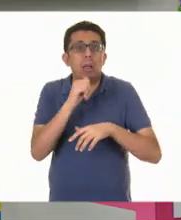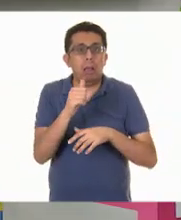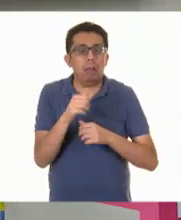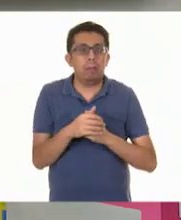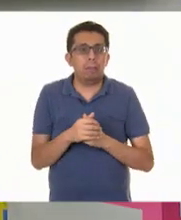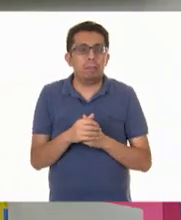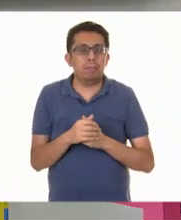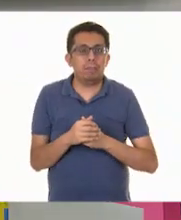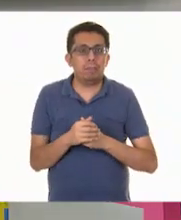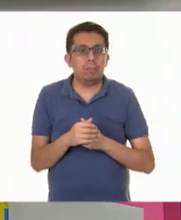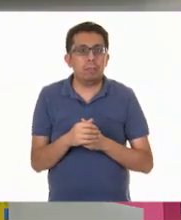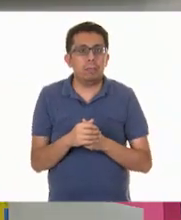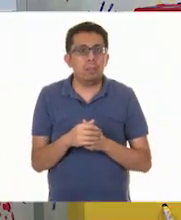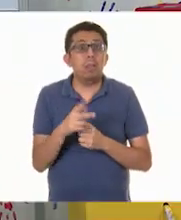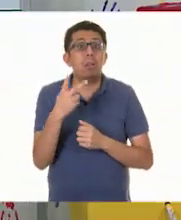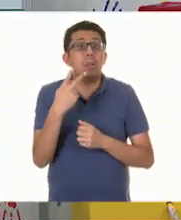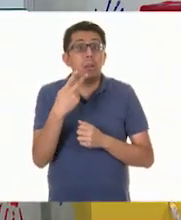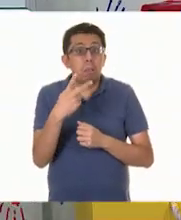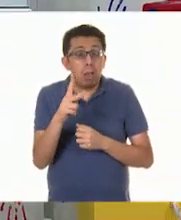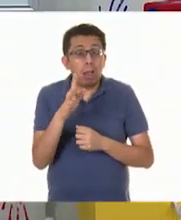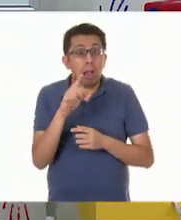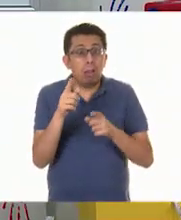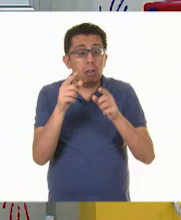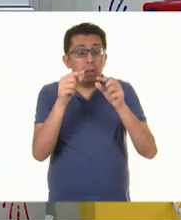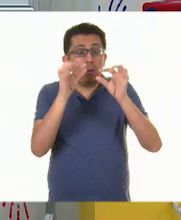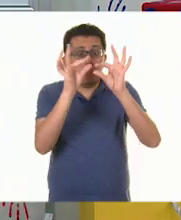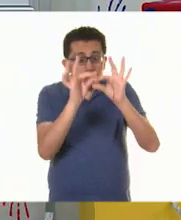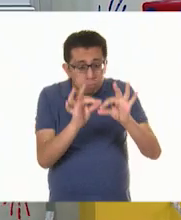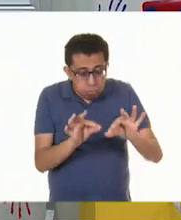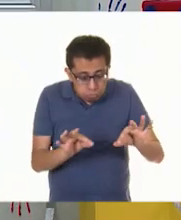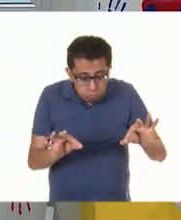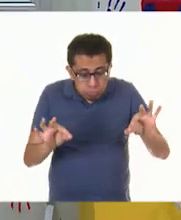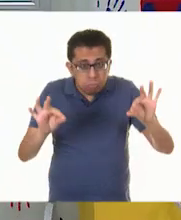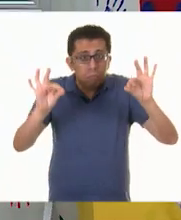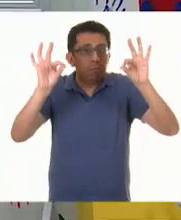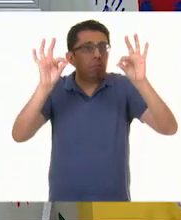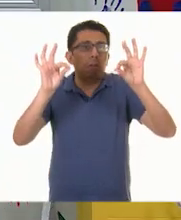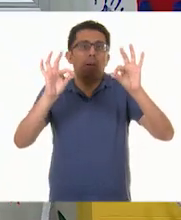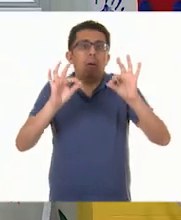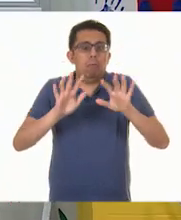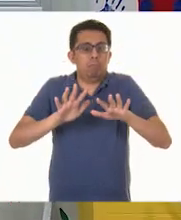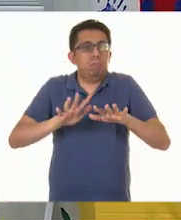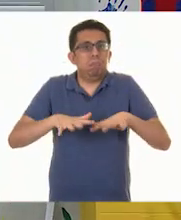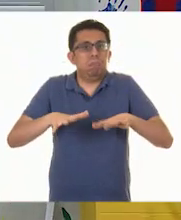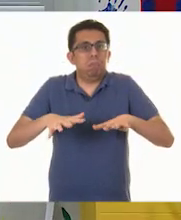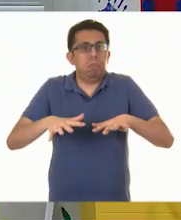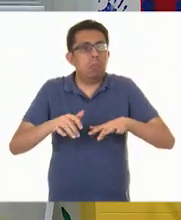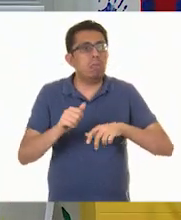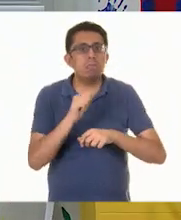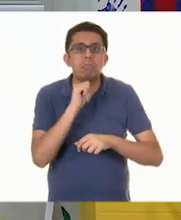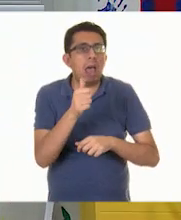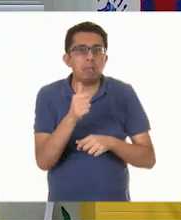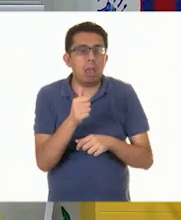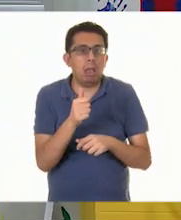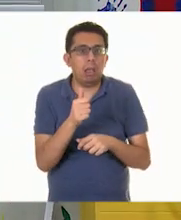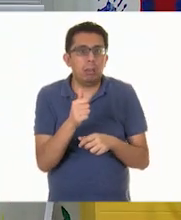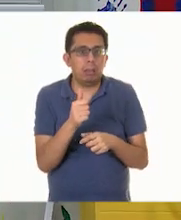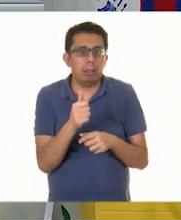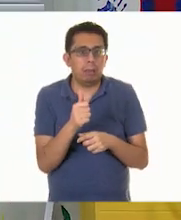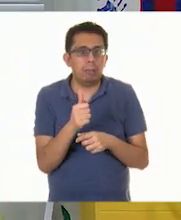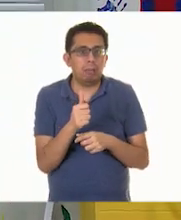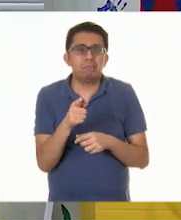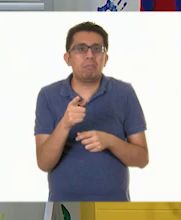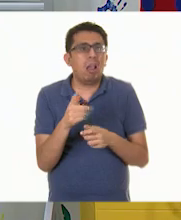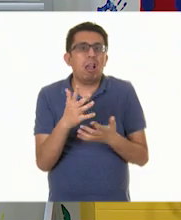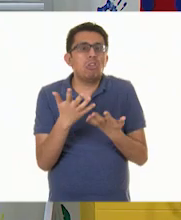holgado, escuchábamos. pues queda volando ahí el hilito y no, las ondas sonoras no pasan. Esa No, vibración no no pasan. pasa, no tiene la fuerza